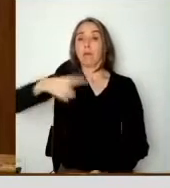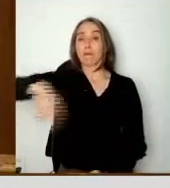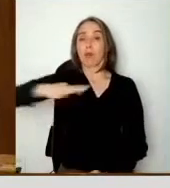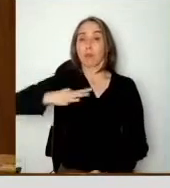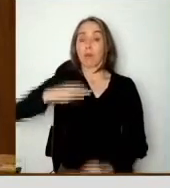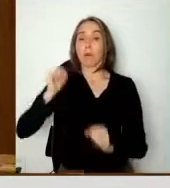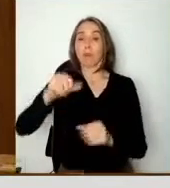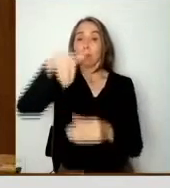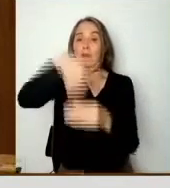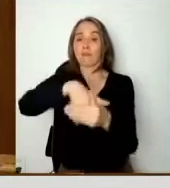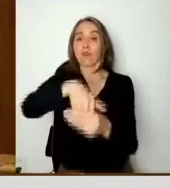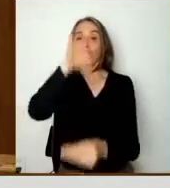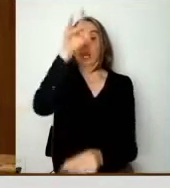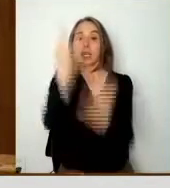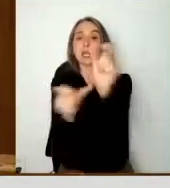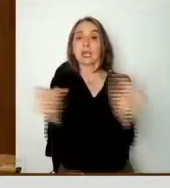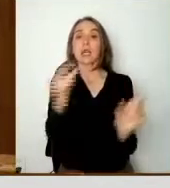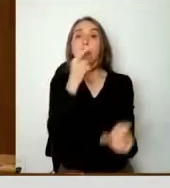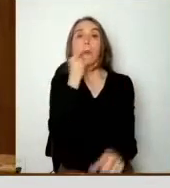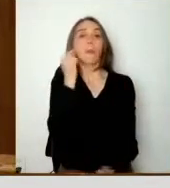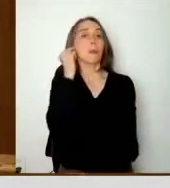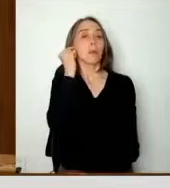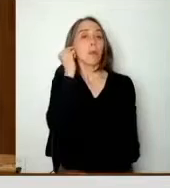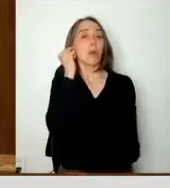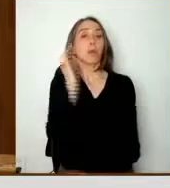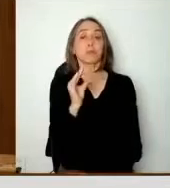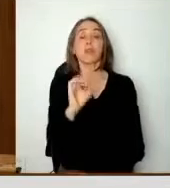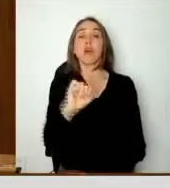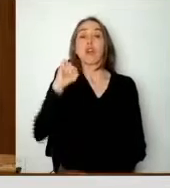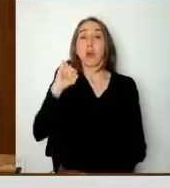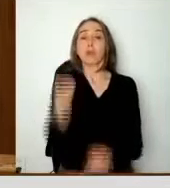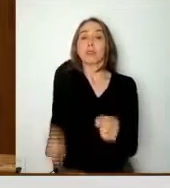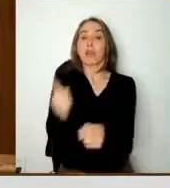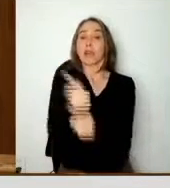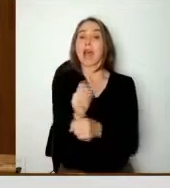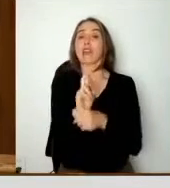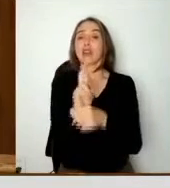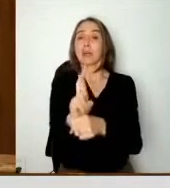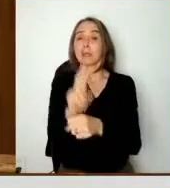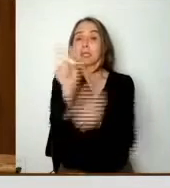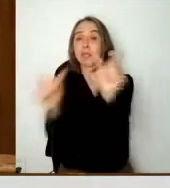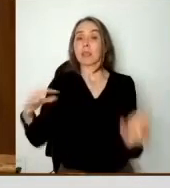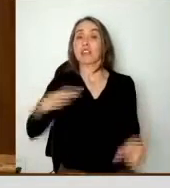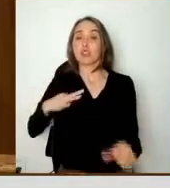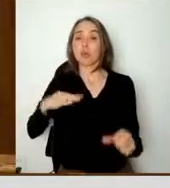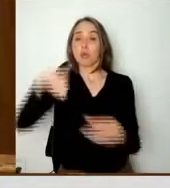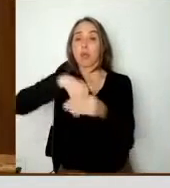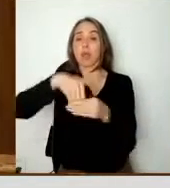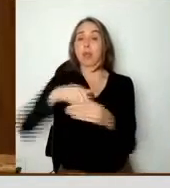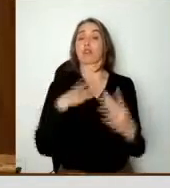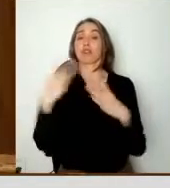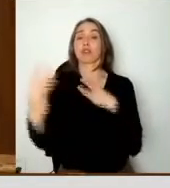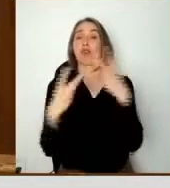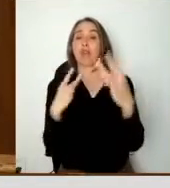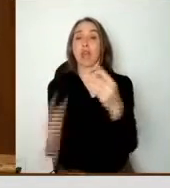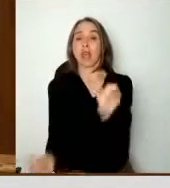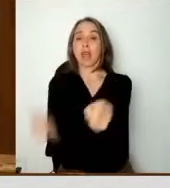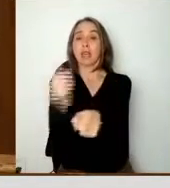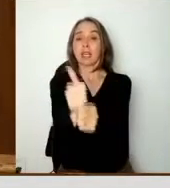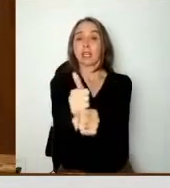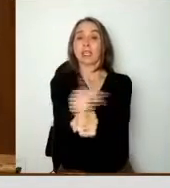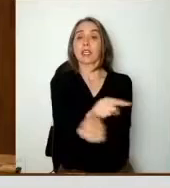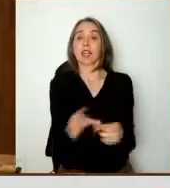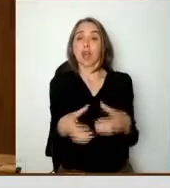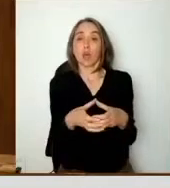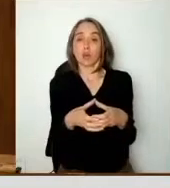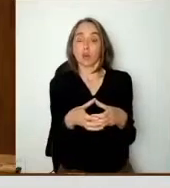elegir a las y los comunistas para los cargos de representación popular en que hemos sido electos, con una bancada de 12